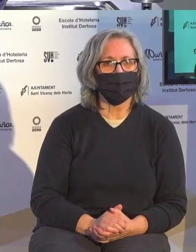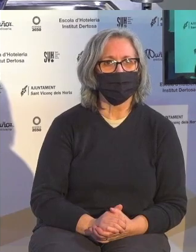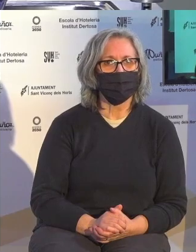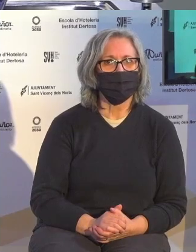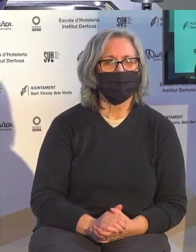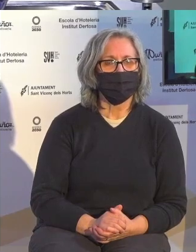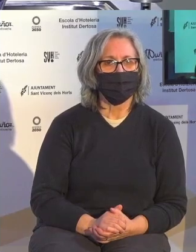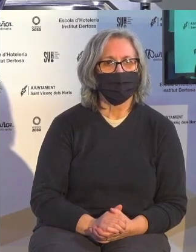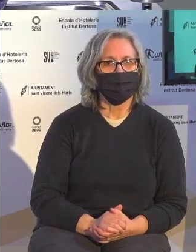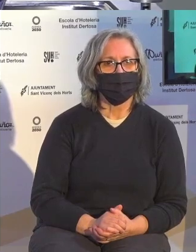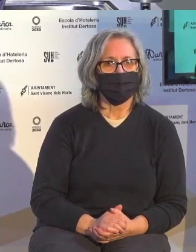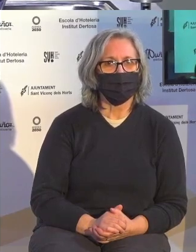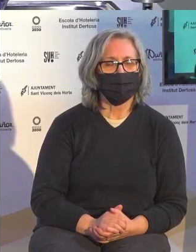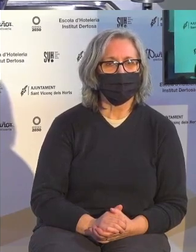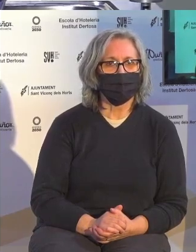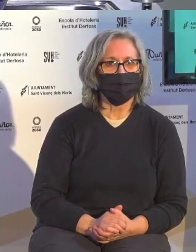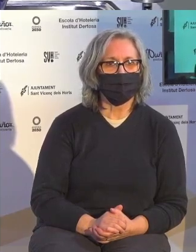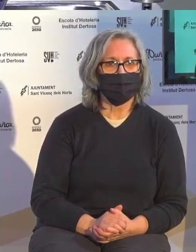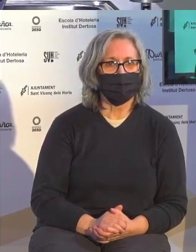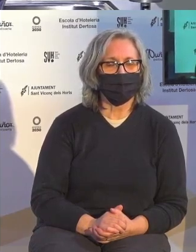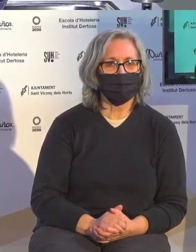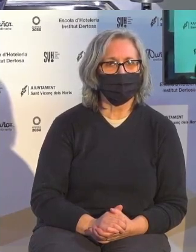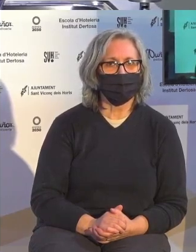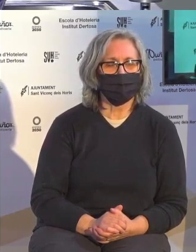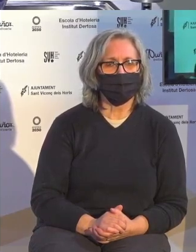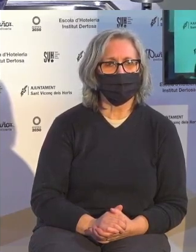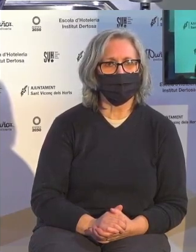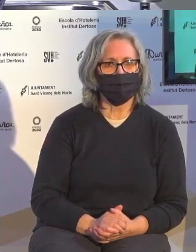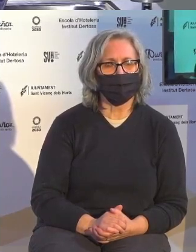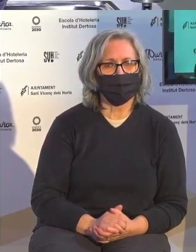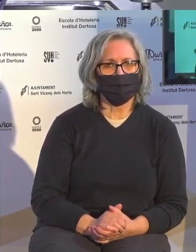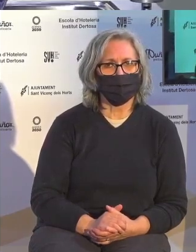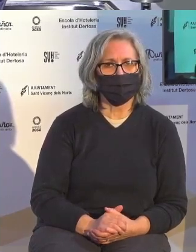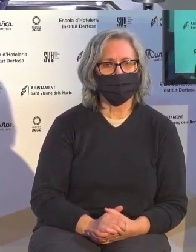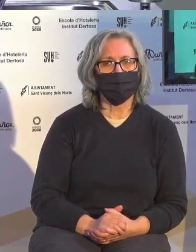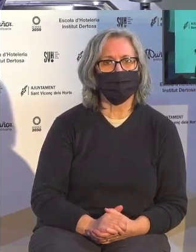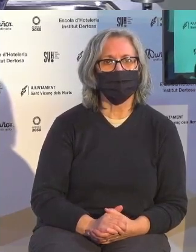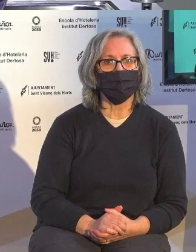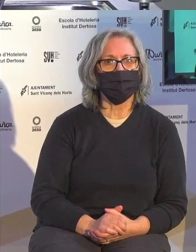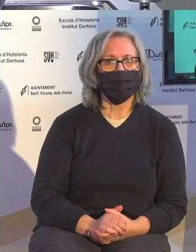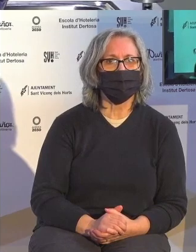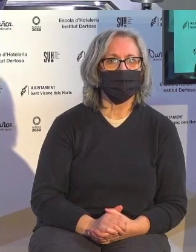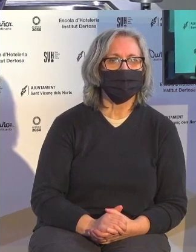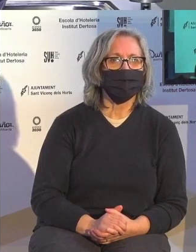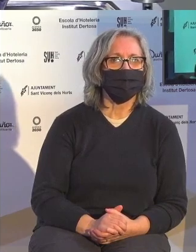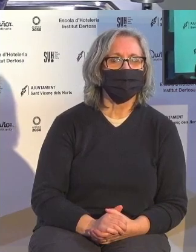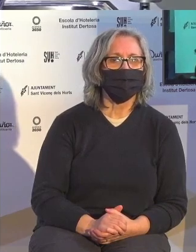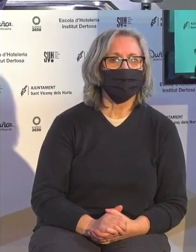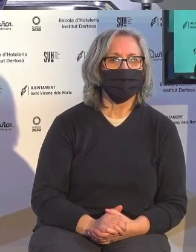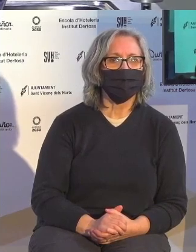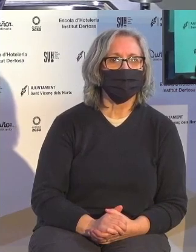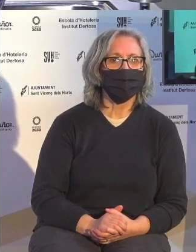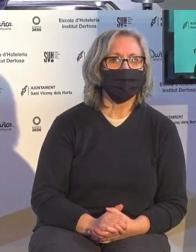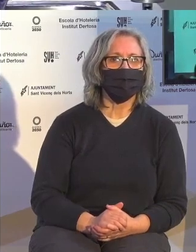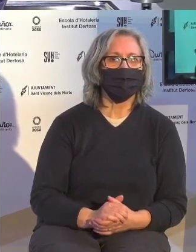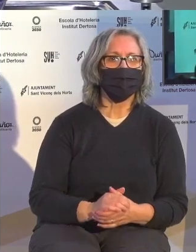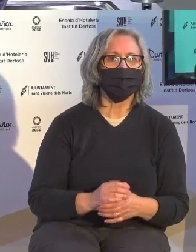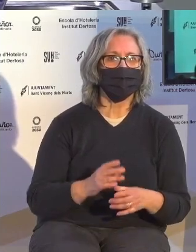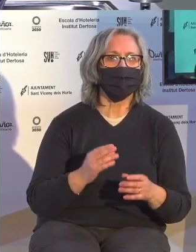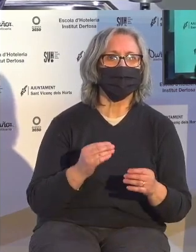mucho oro en los rostros de la gala cuenta 500 600 800 euros algo así pero había mucho oro por